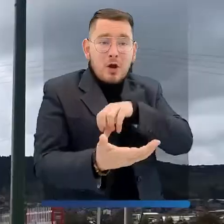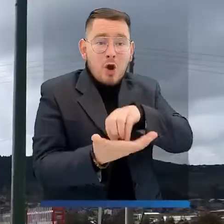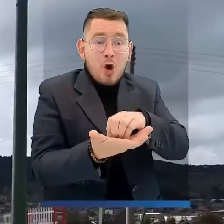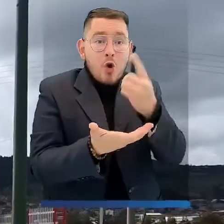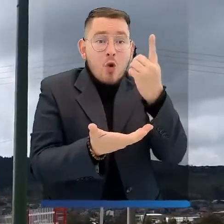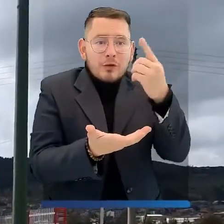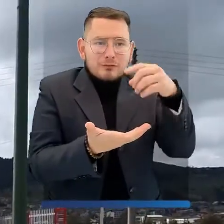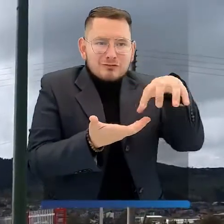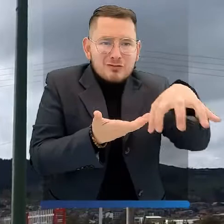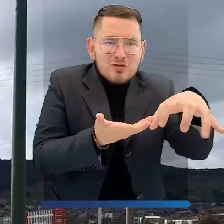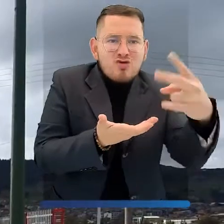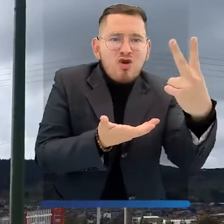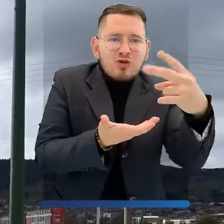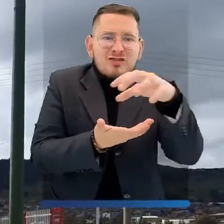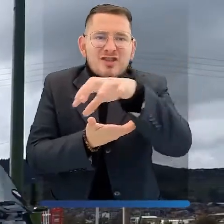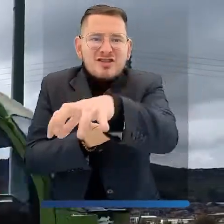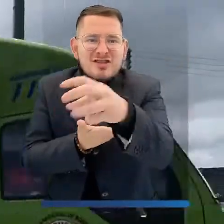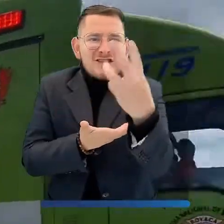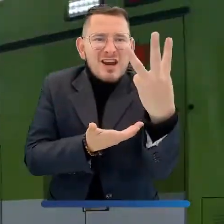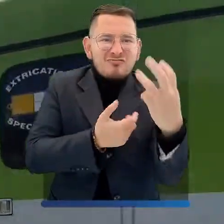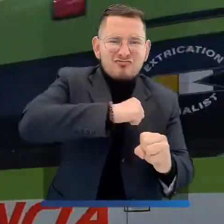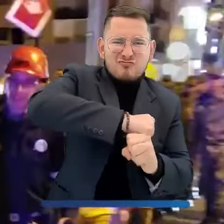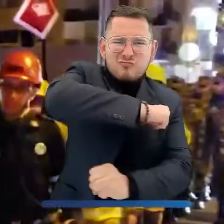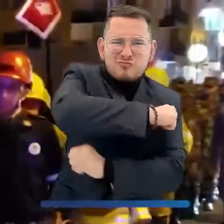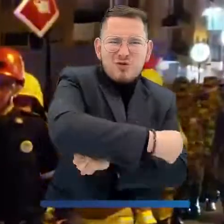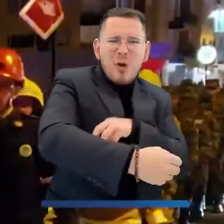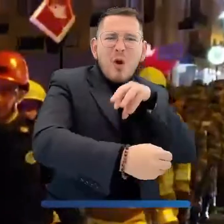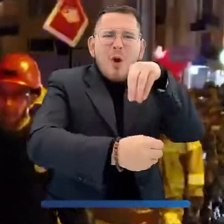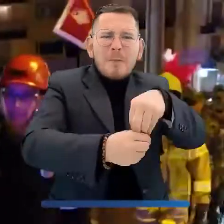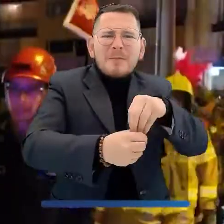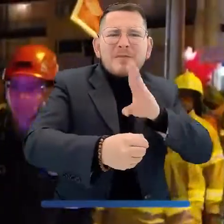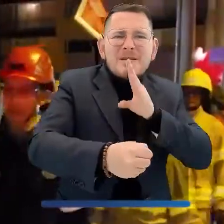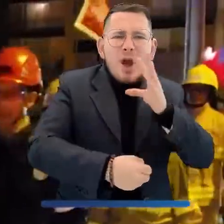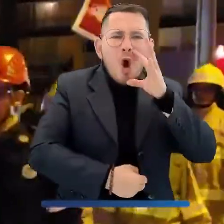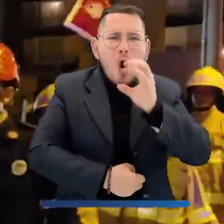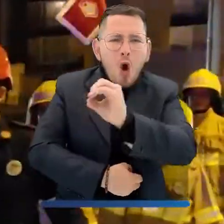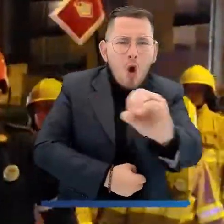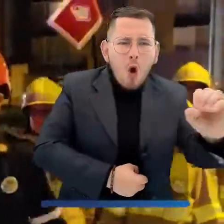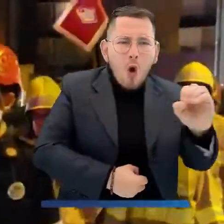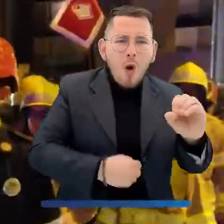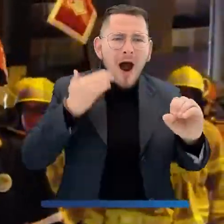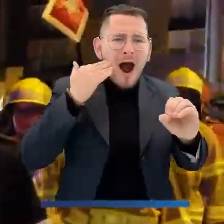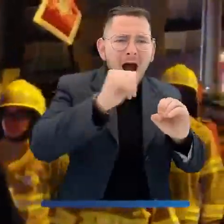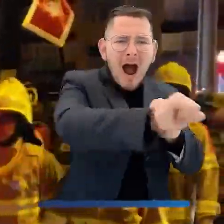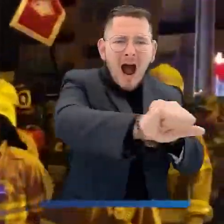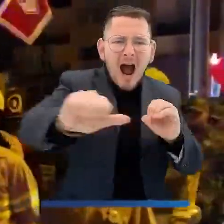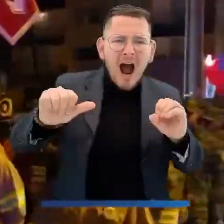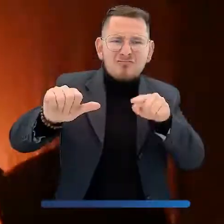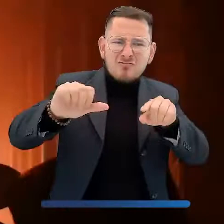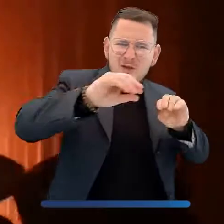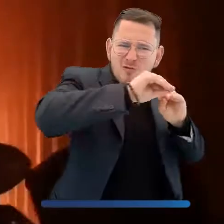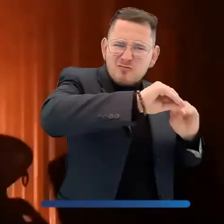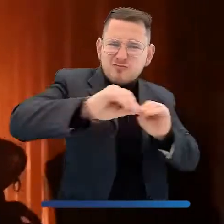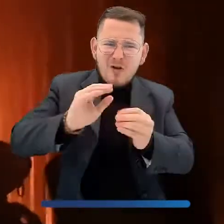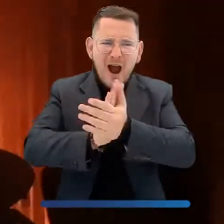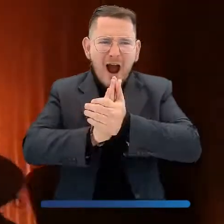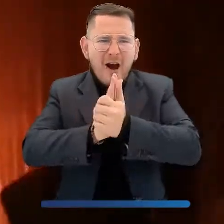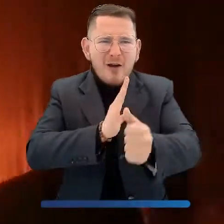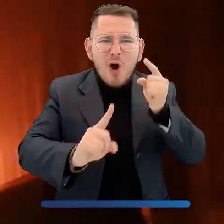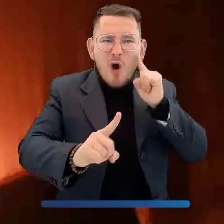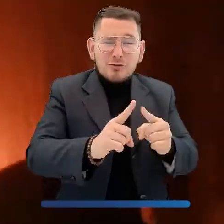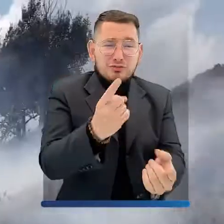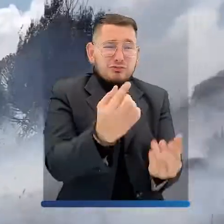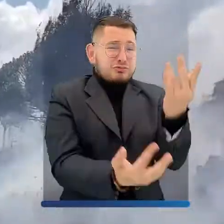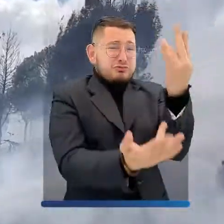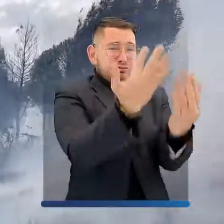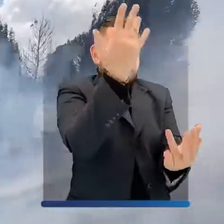contar con tres estaciones. Esta institución cuenta con hombres, mujeres y canes formados y entrenados para atender